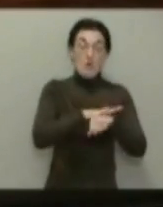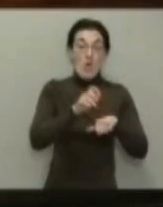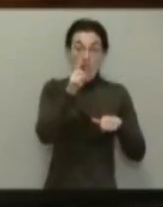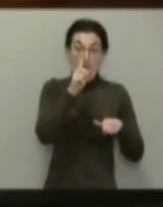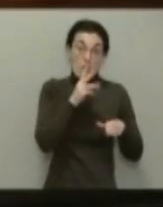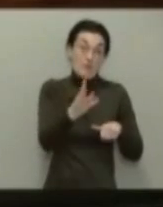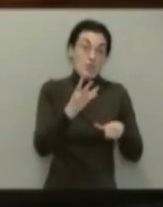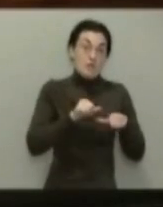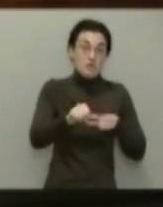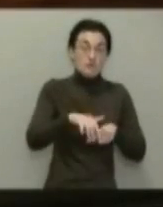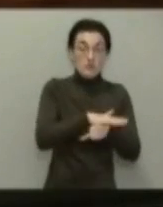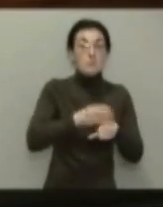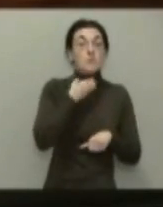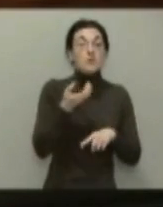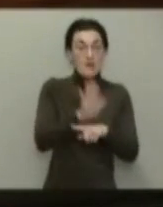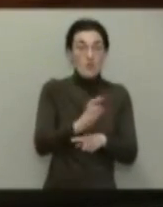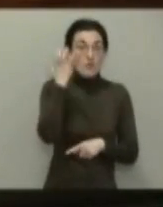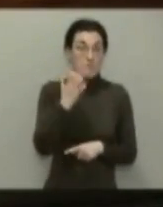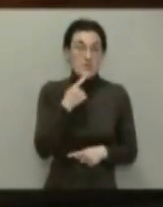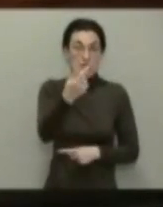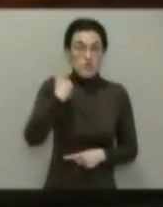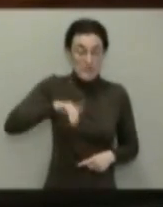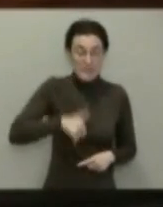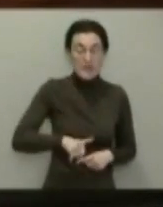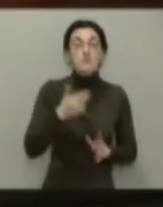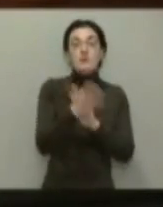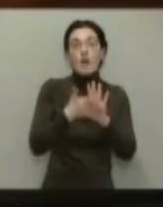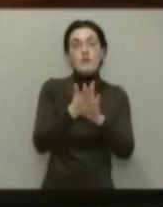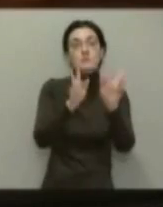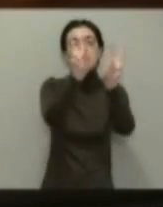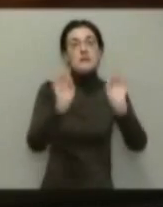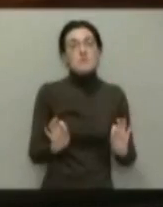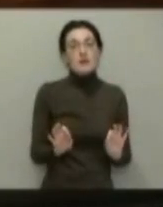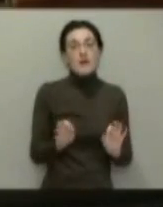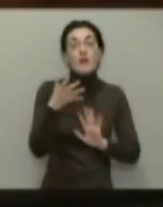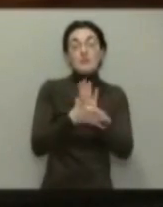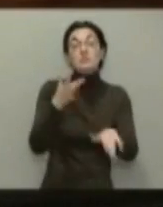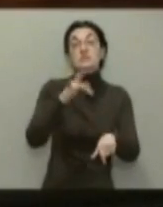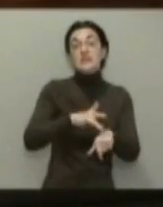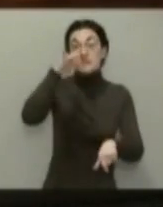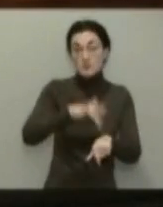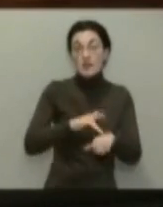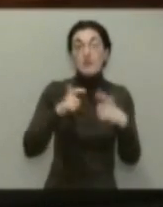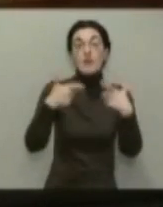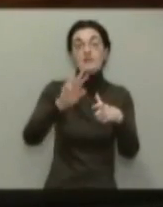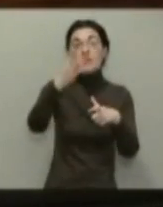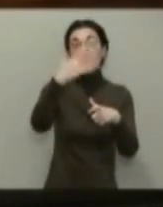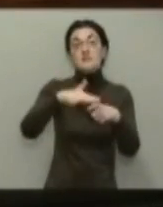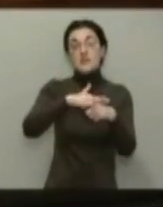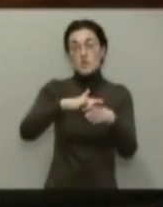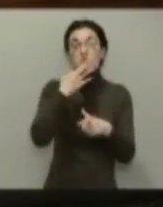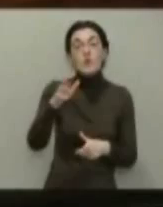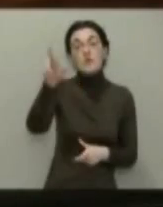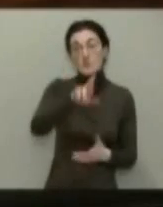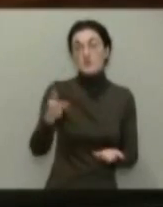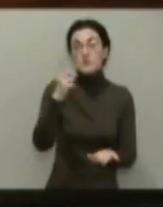la portavoz interpelante, pero ahí precisamente hablábamos de eso. Hablábamos de sensibilidad para con este tercer sector que, vuelvo a decir,